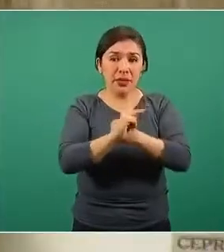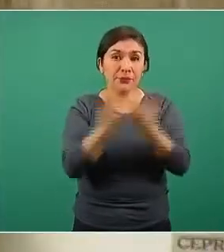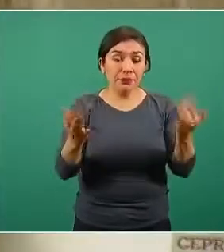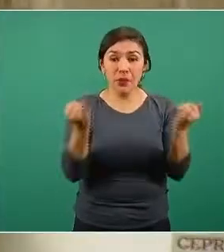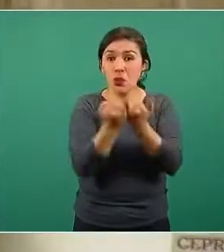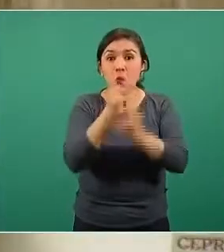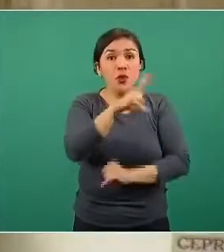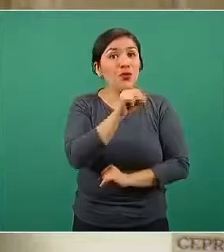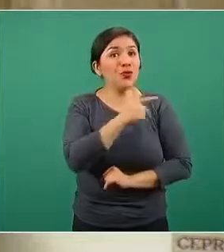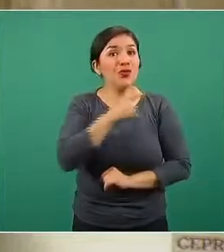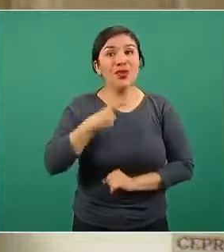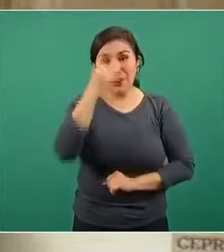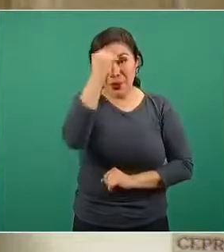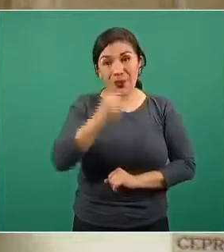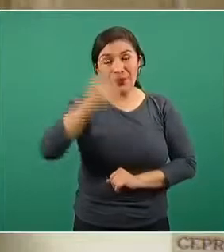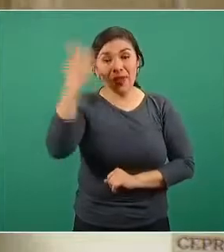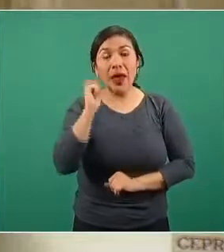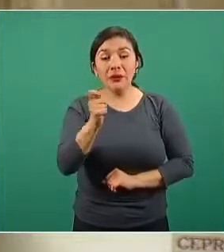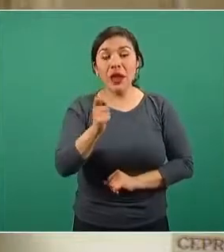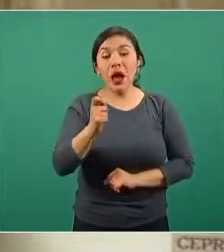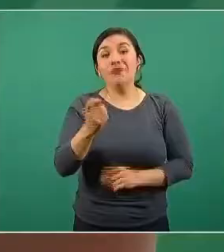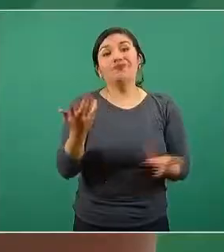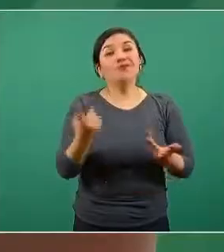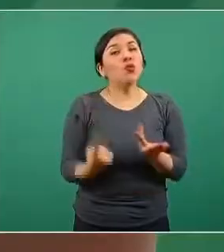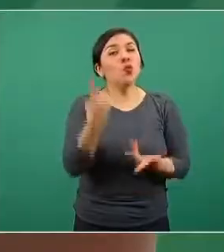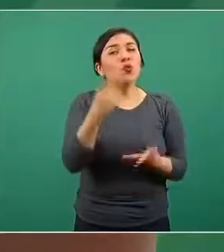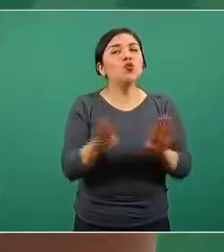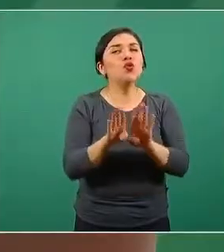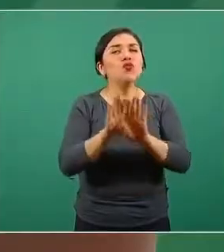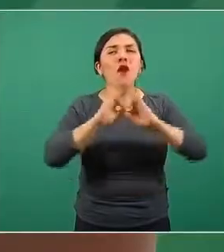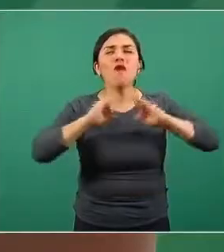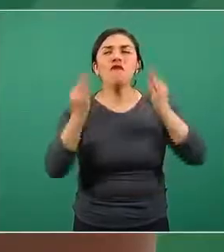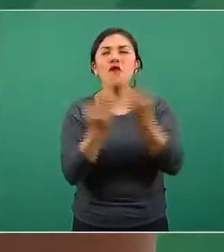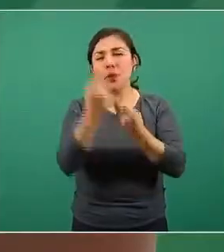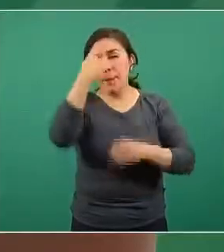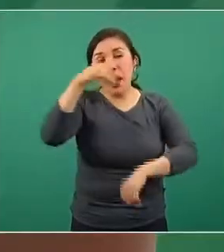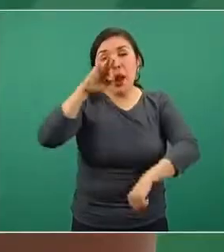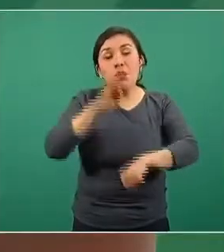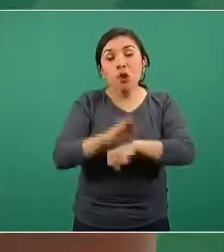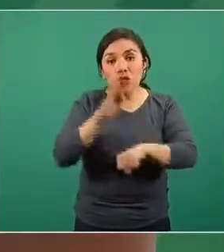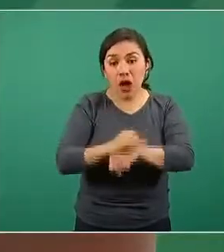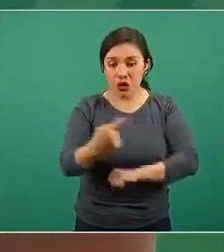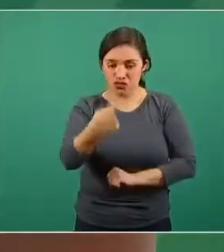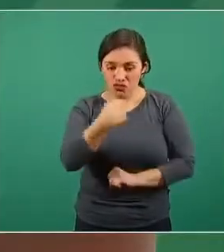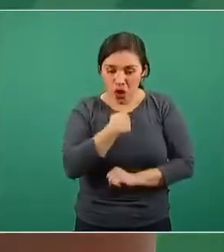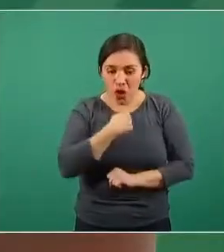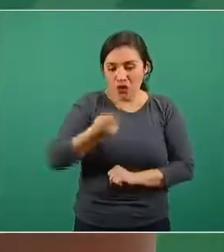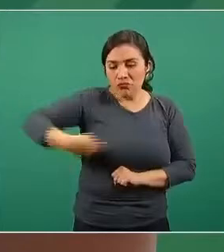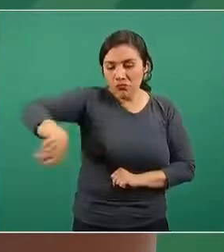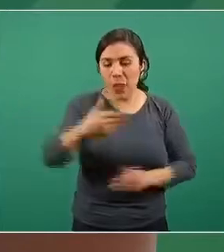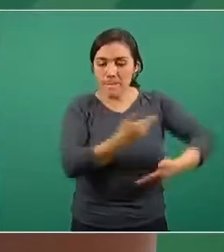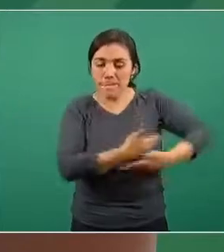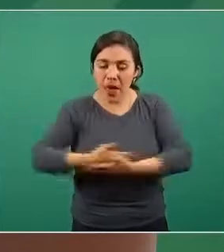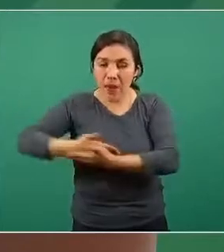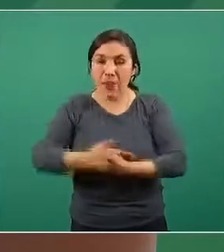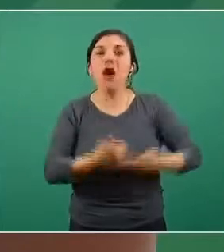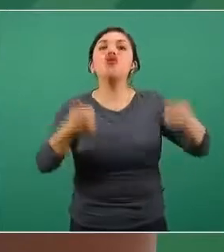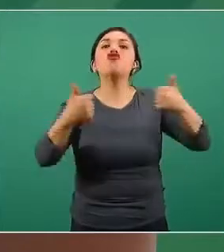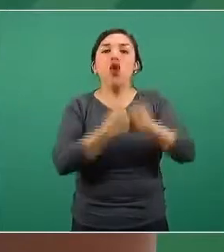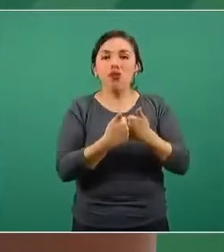no olvidemos que al final una de las formas de proteger a los bebés es a través